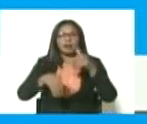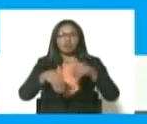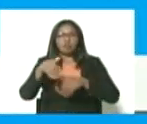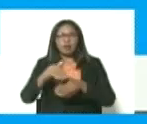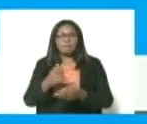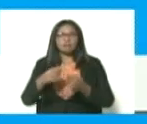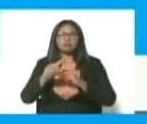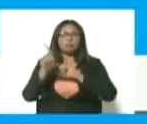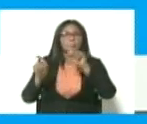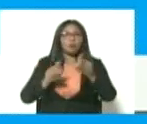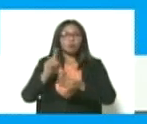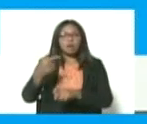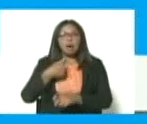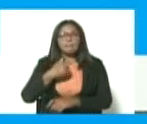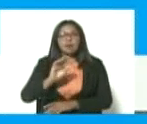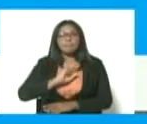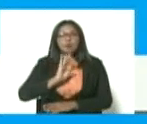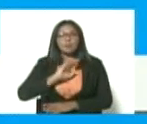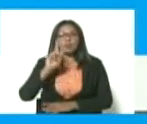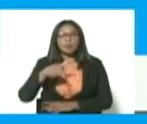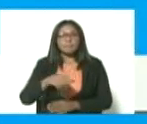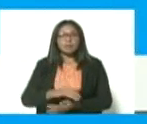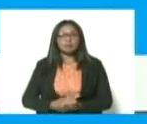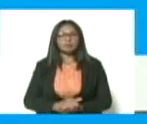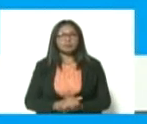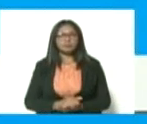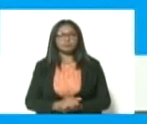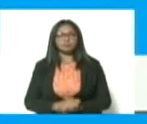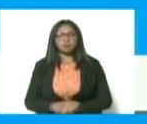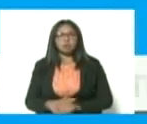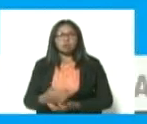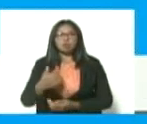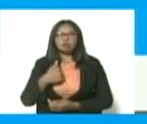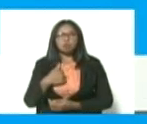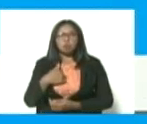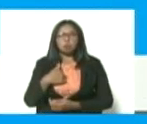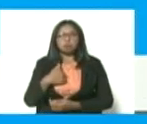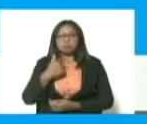Pero si me preguntaran mi opinión, yo diría